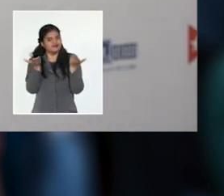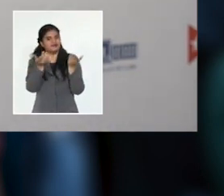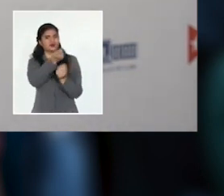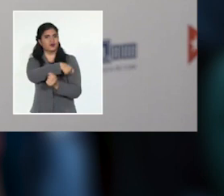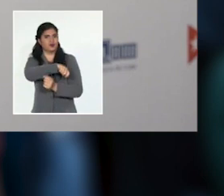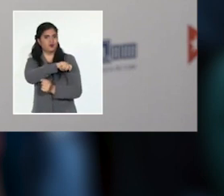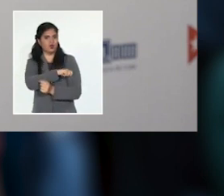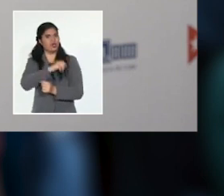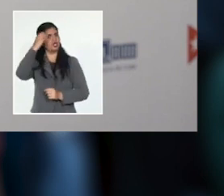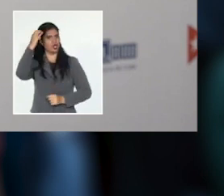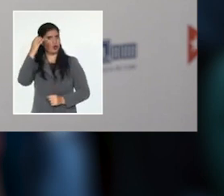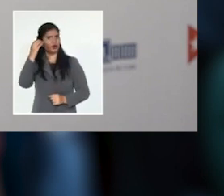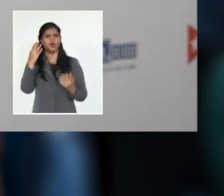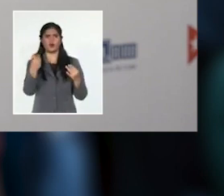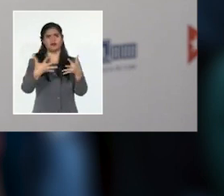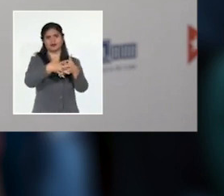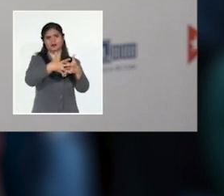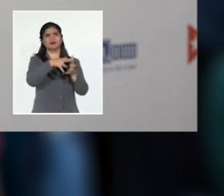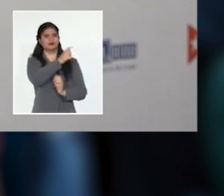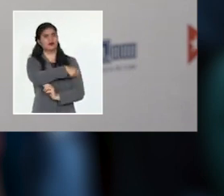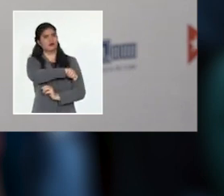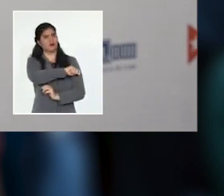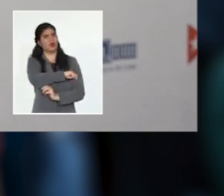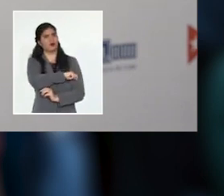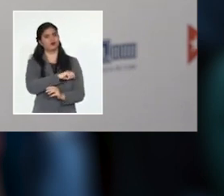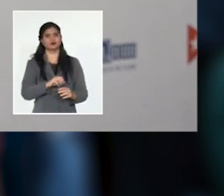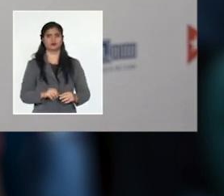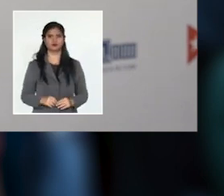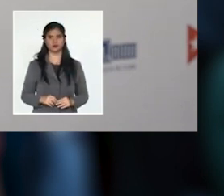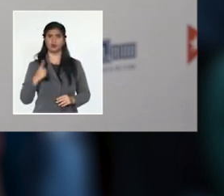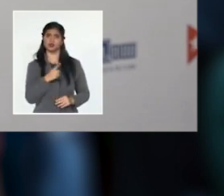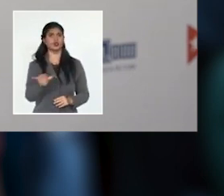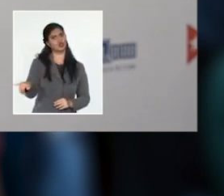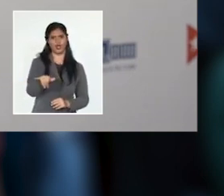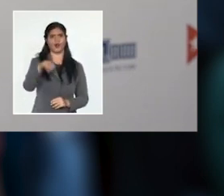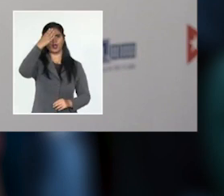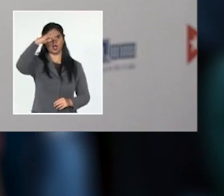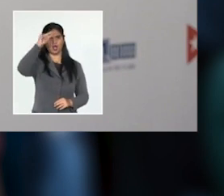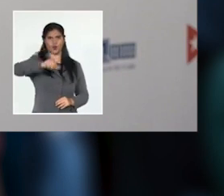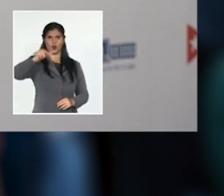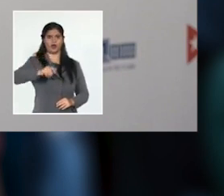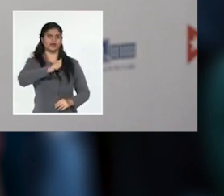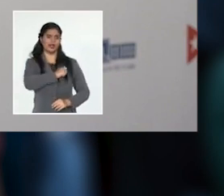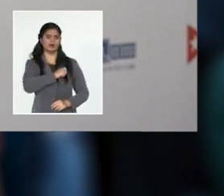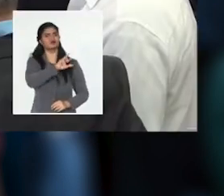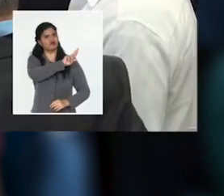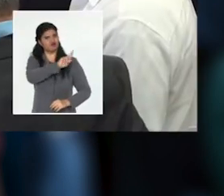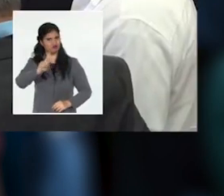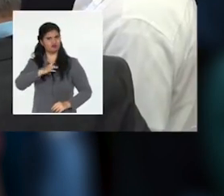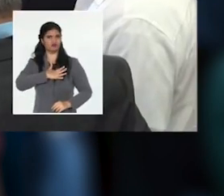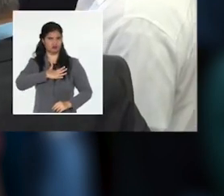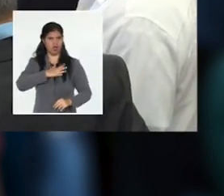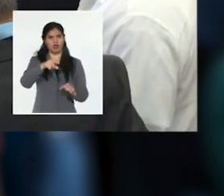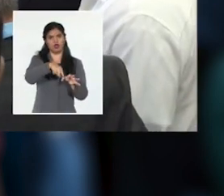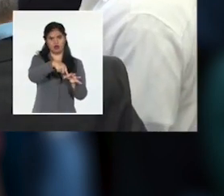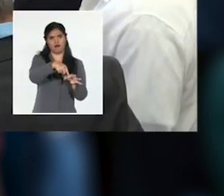tener contacto con todos sus hijos. Porque nosotros somos cubanos también y queremos a nuestra patria y queremos a nuestra isla